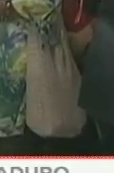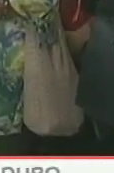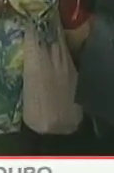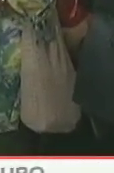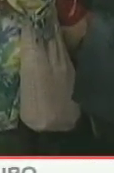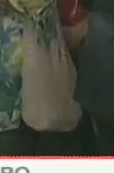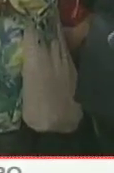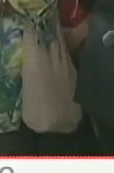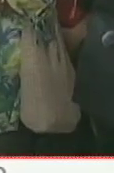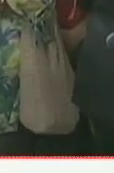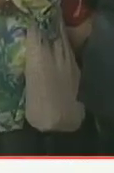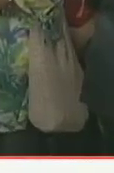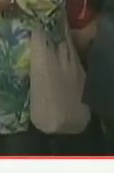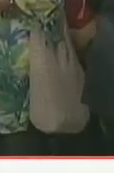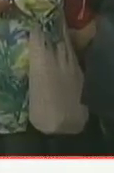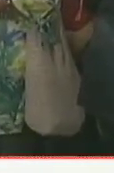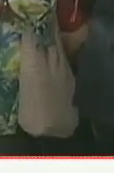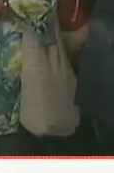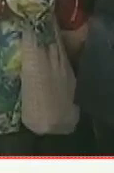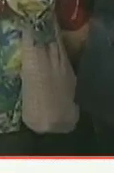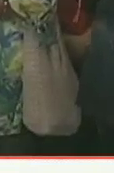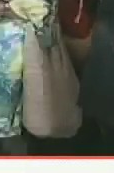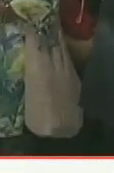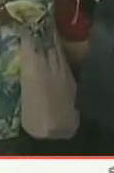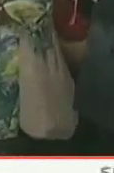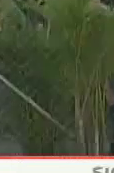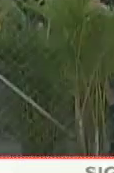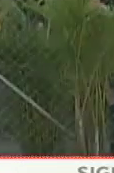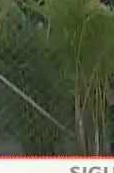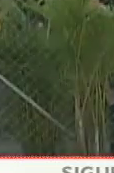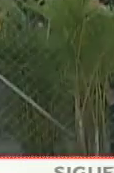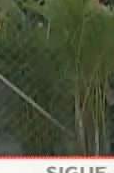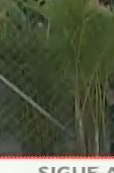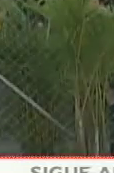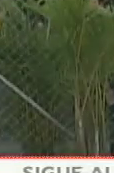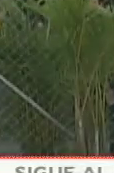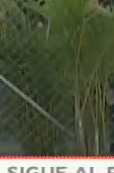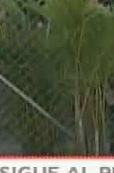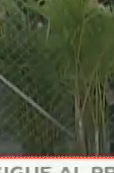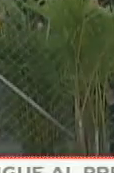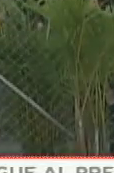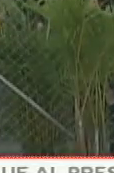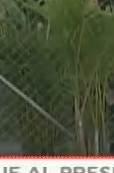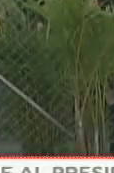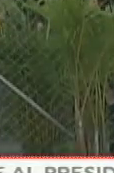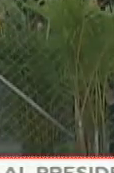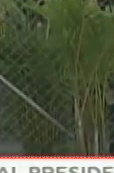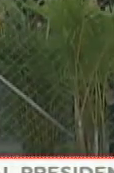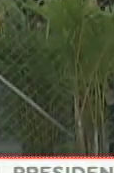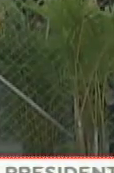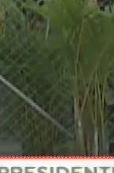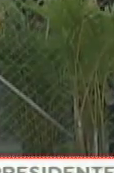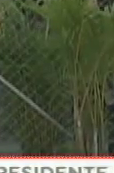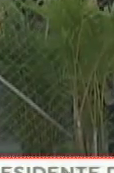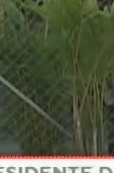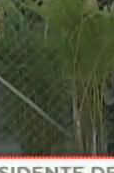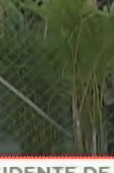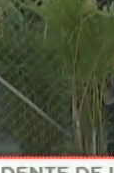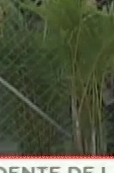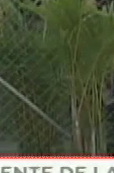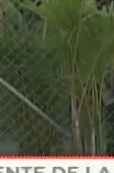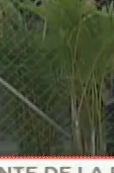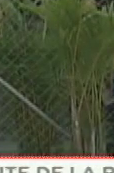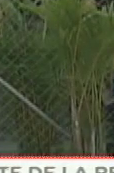INCE, con la familia del señor Angulo, quien fue un educador popular queridísimo aquí en La Vega, y que hoy a los